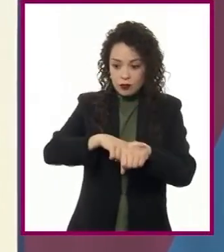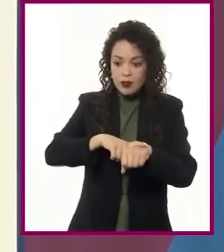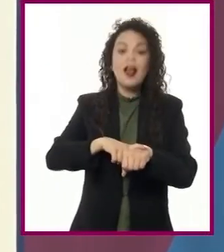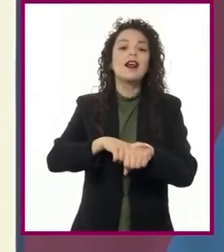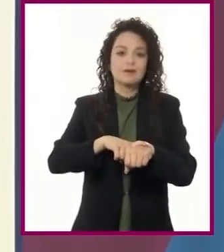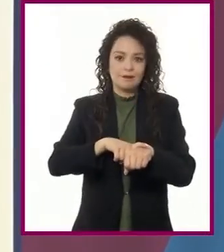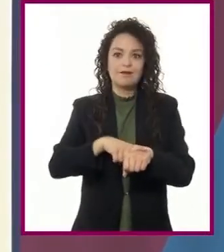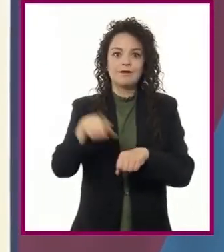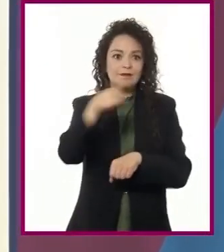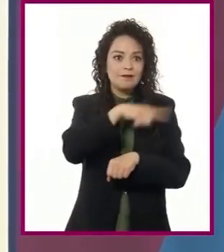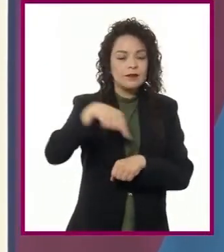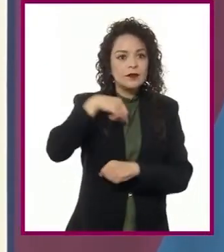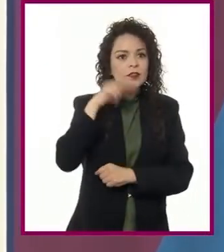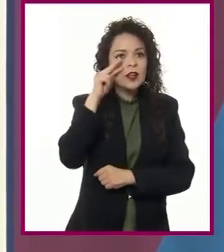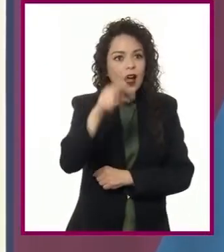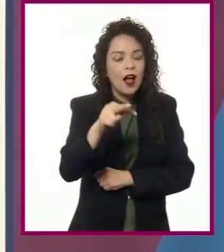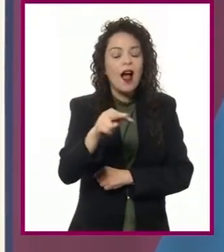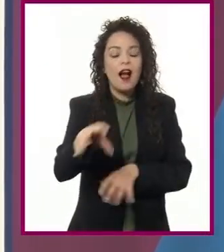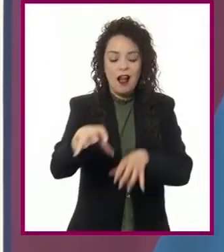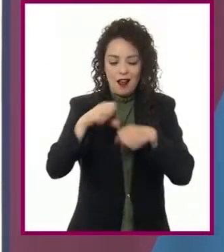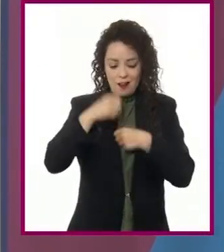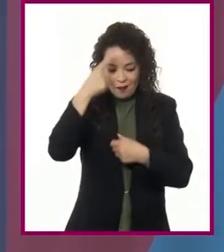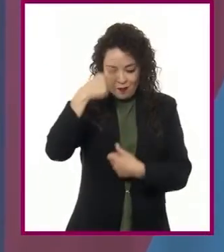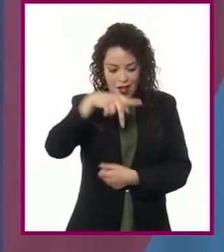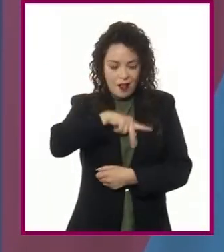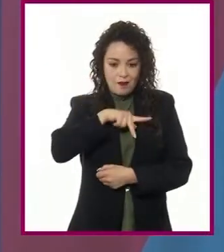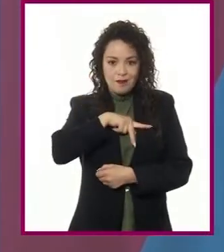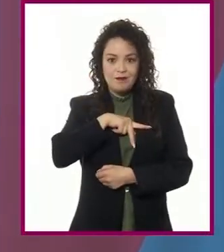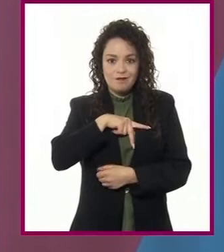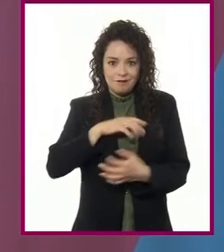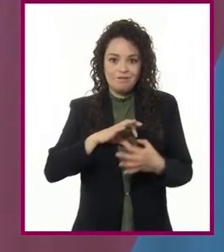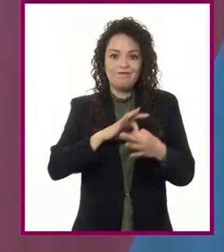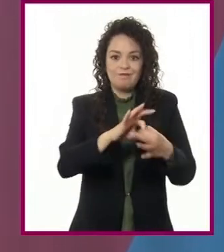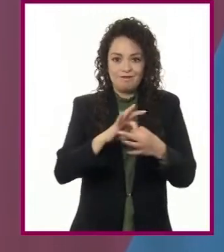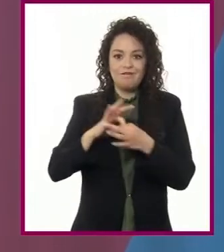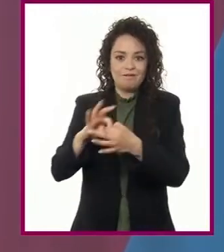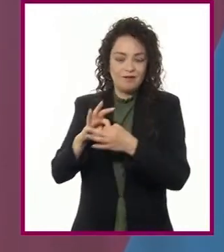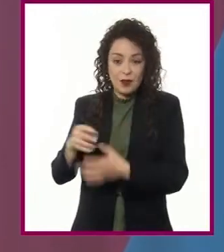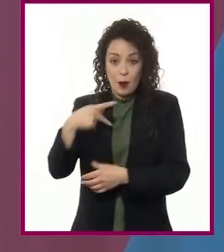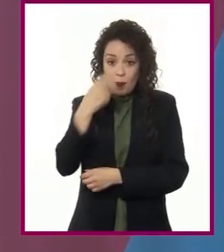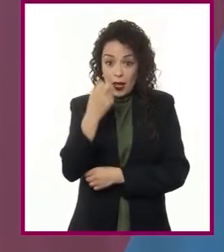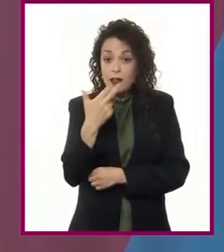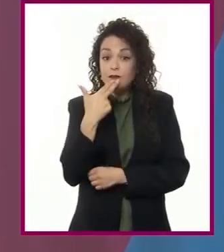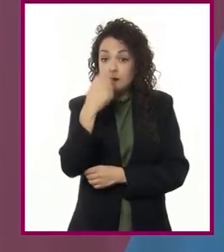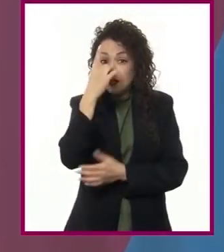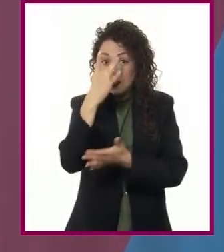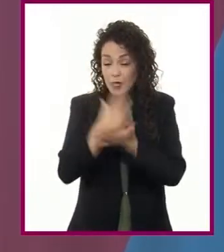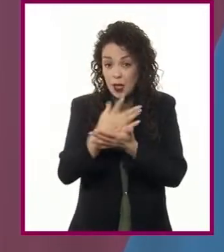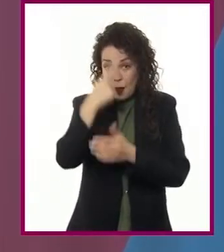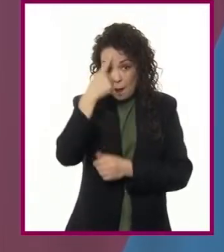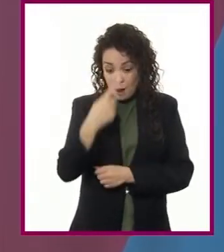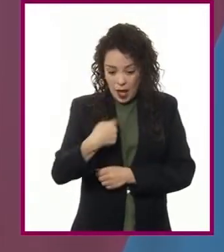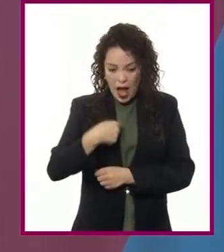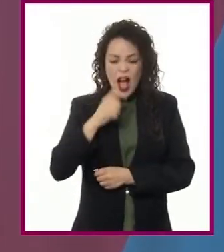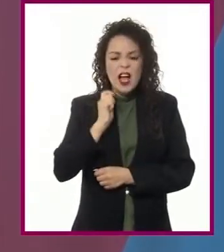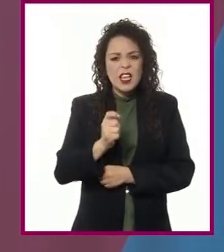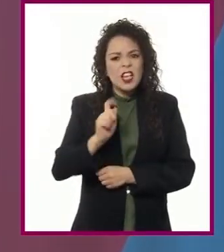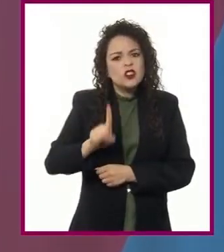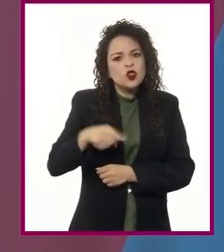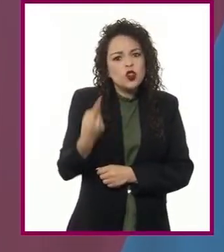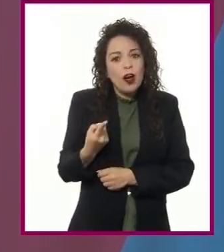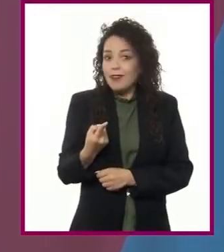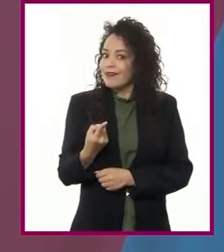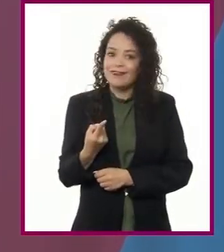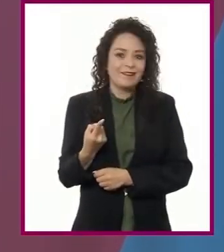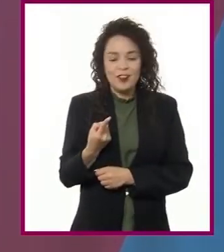nosotros. Pero estas identidades comunes no solo nos sirven para hacernos conscientes de quiénes somos, sino que